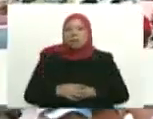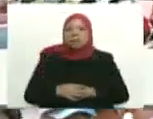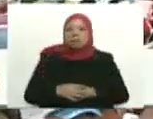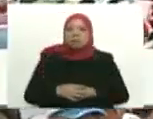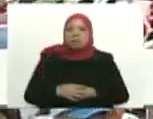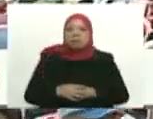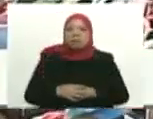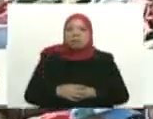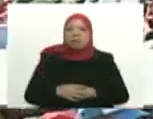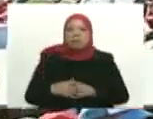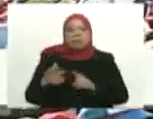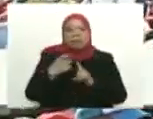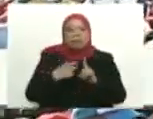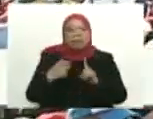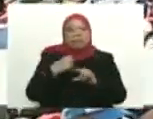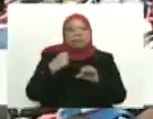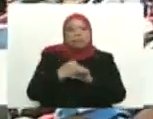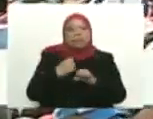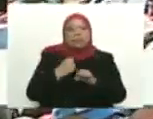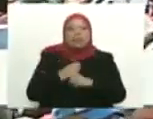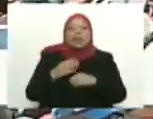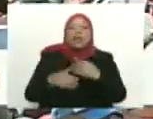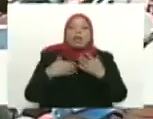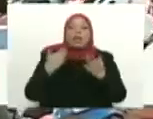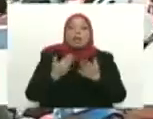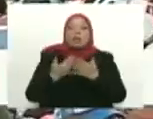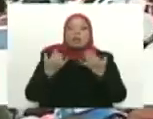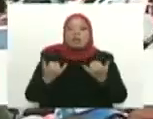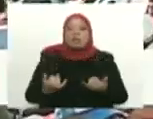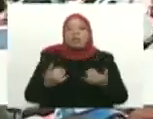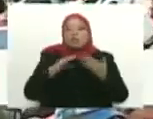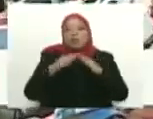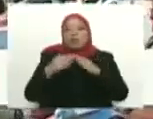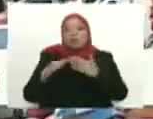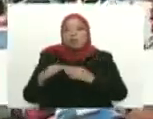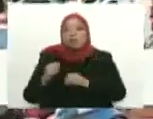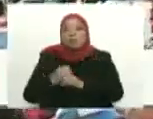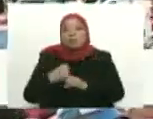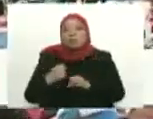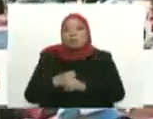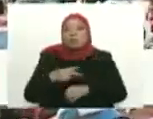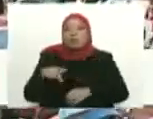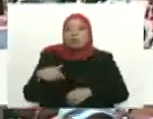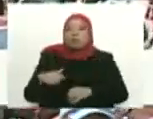entre ellos, y esa pelea quieren llevarla a las comunidades, no lo permitan aquí.